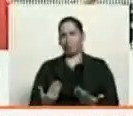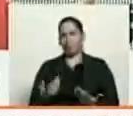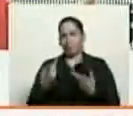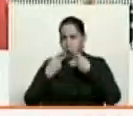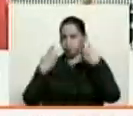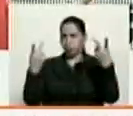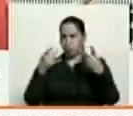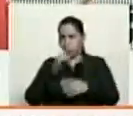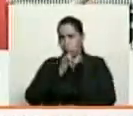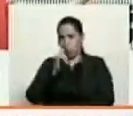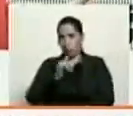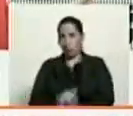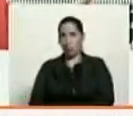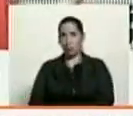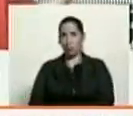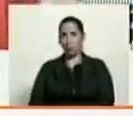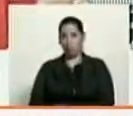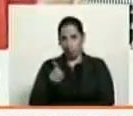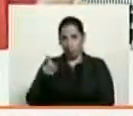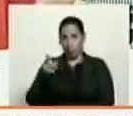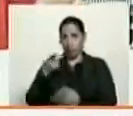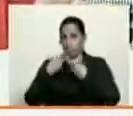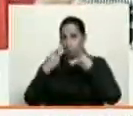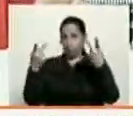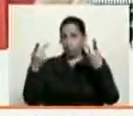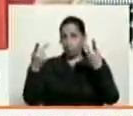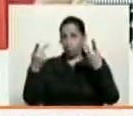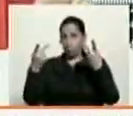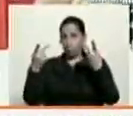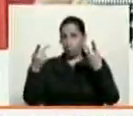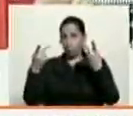noticia. Esa es la noticia que sale.